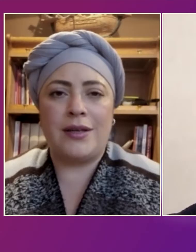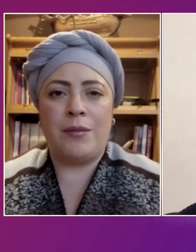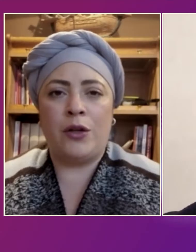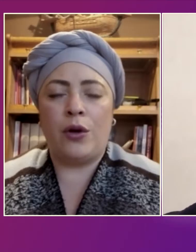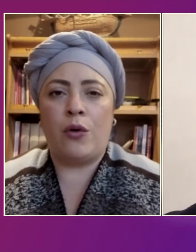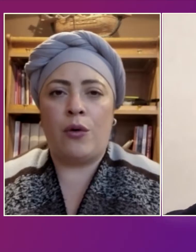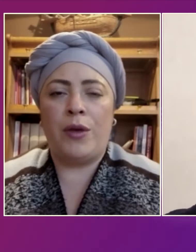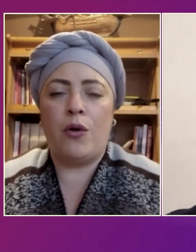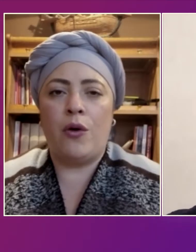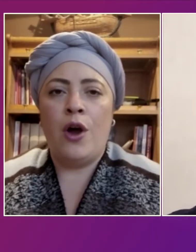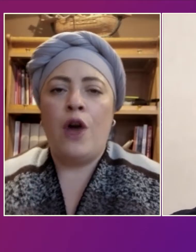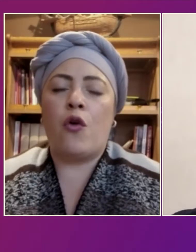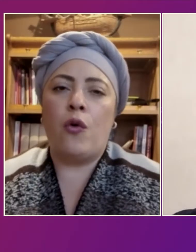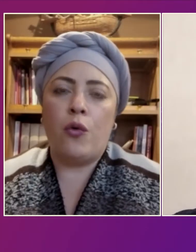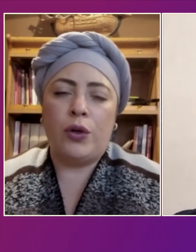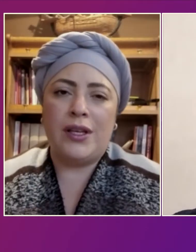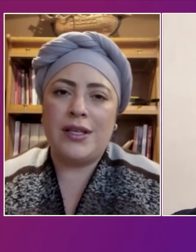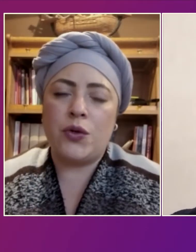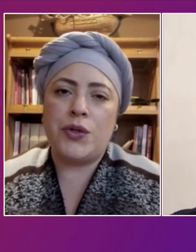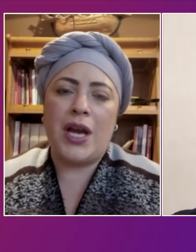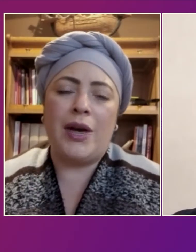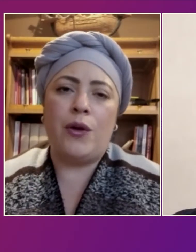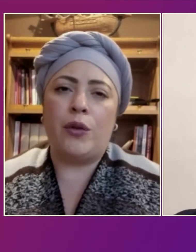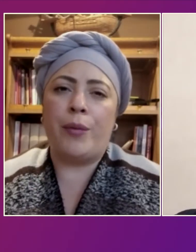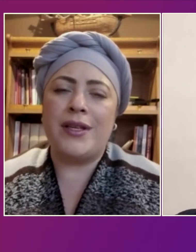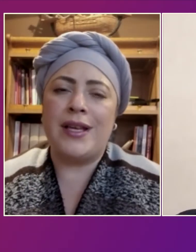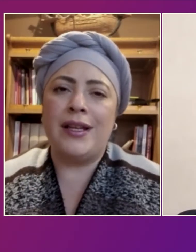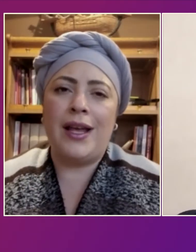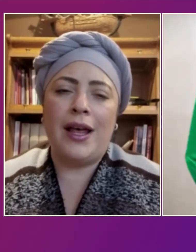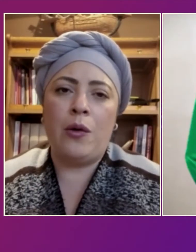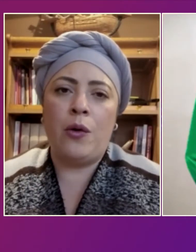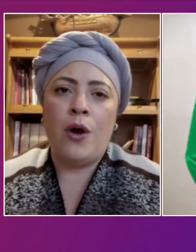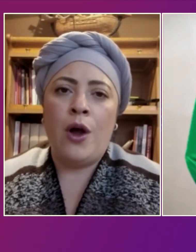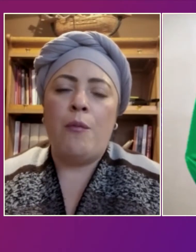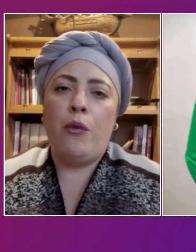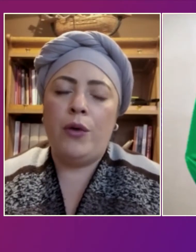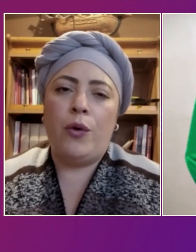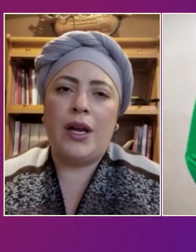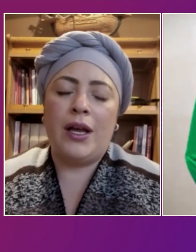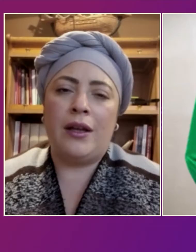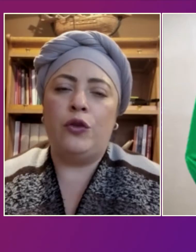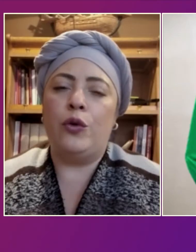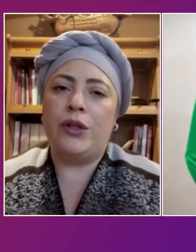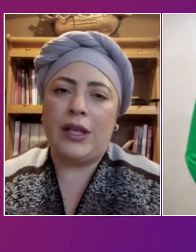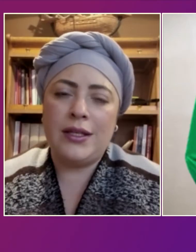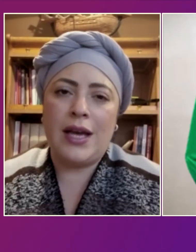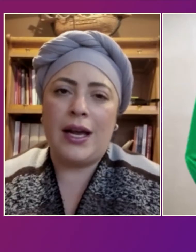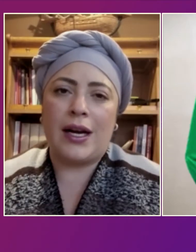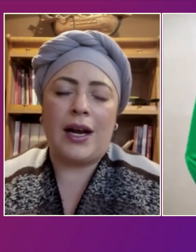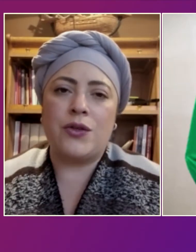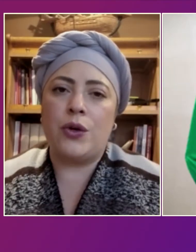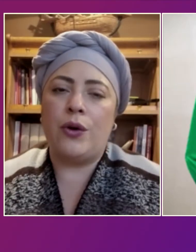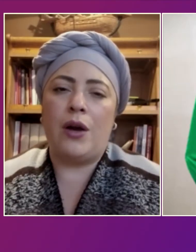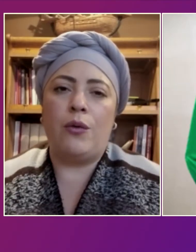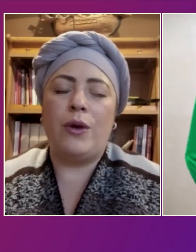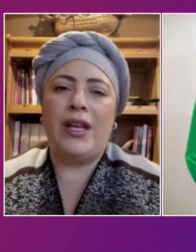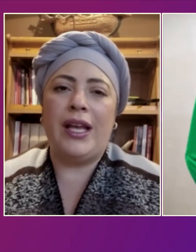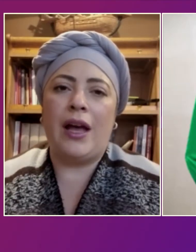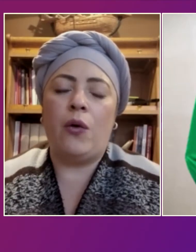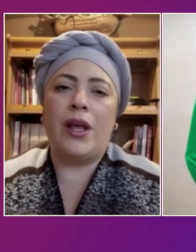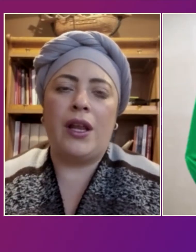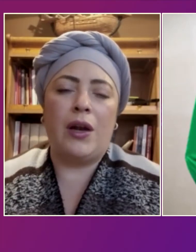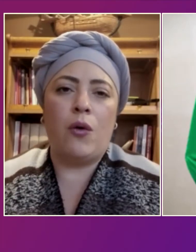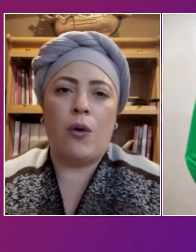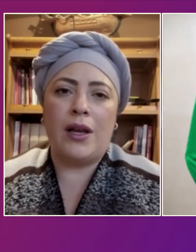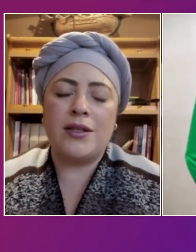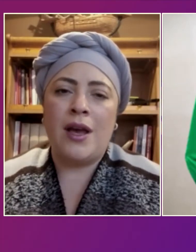senda de crecimiento económico con justicia social y nuestro presidente ha dado muy buenas noticias en relación a algunos